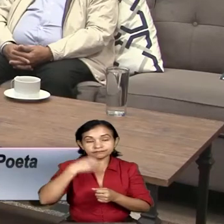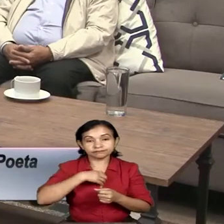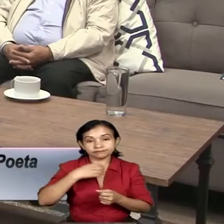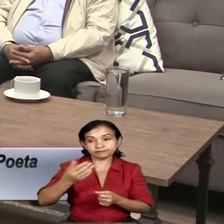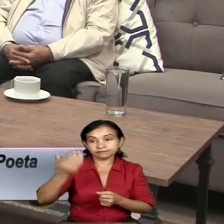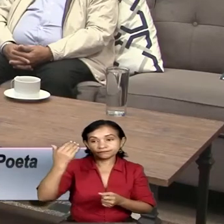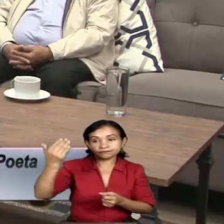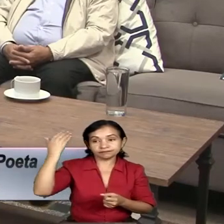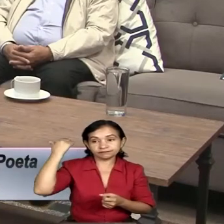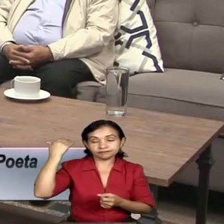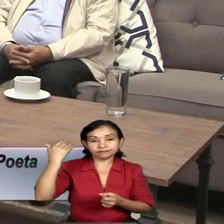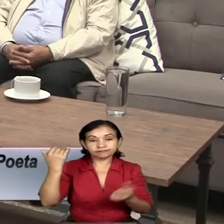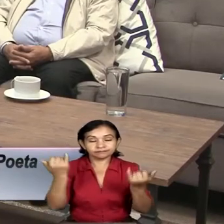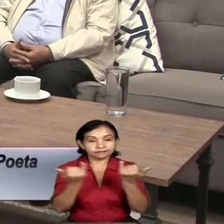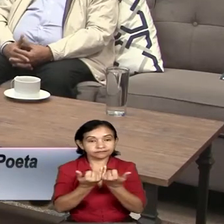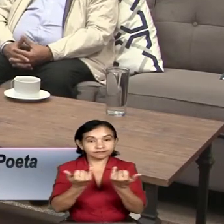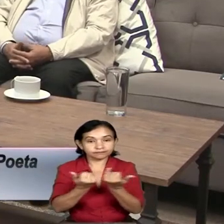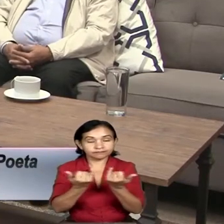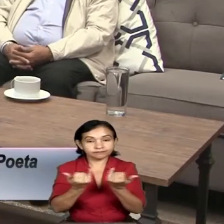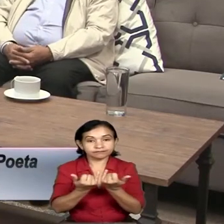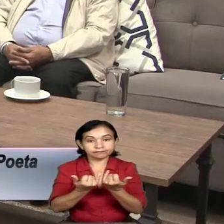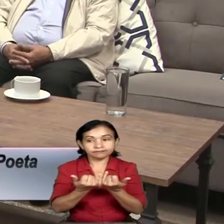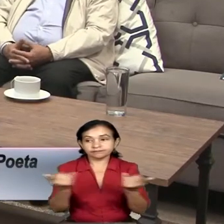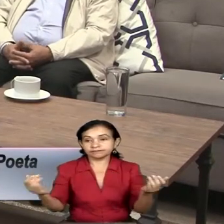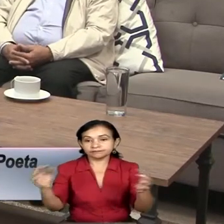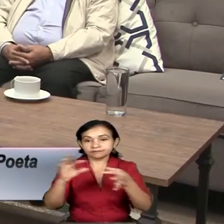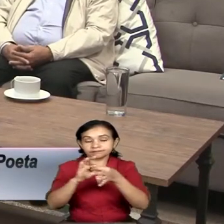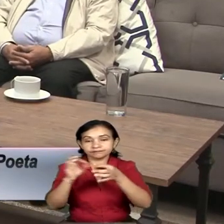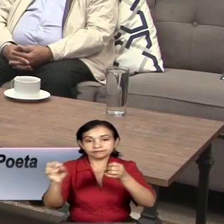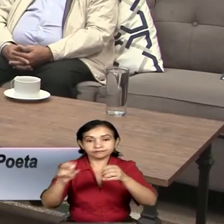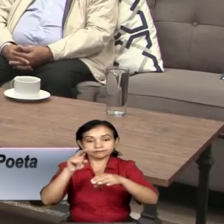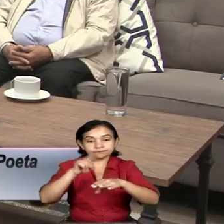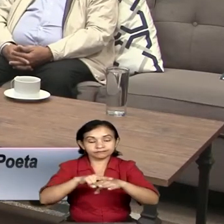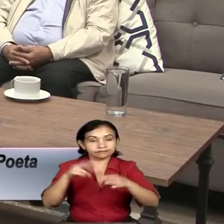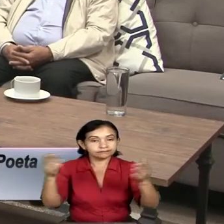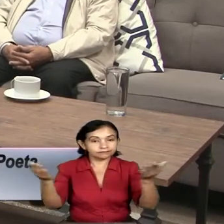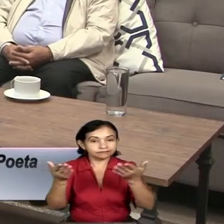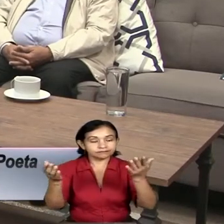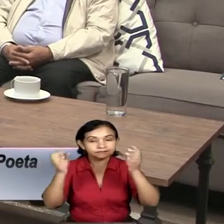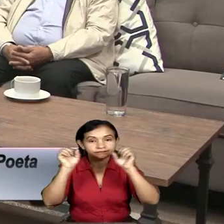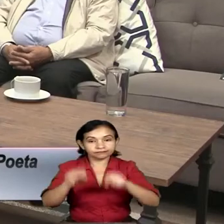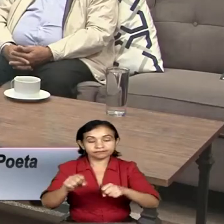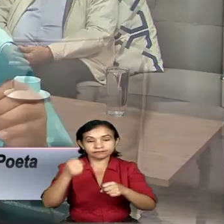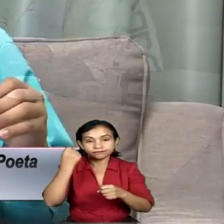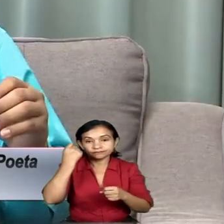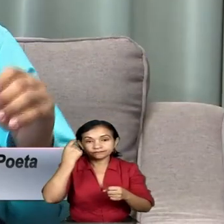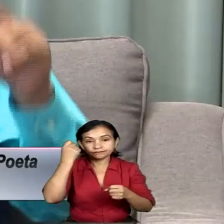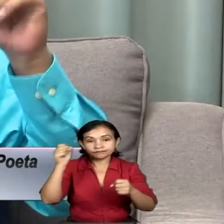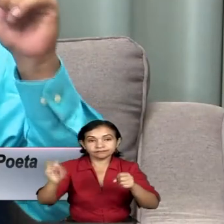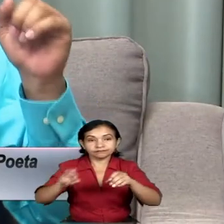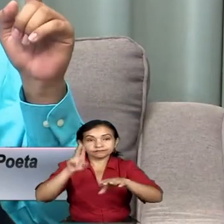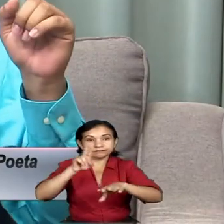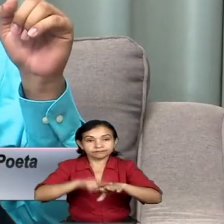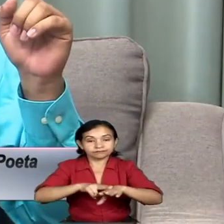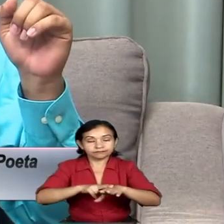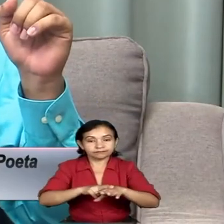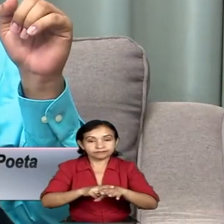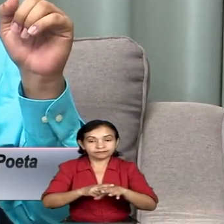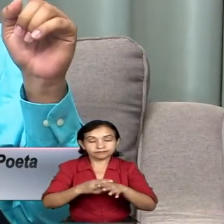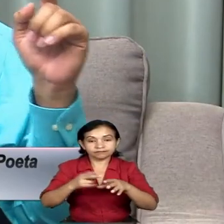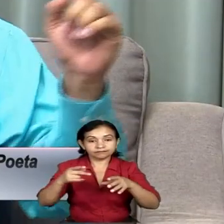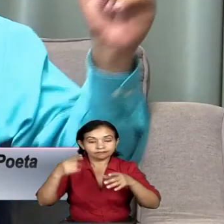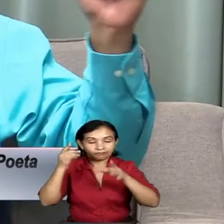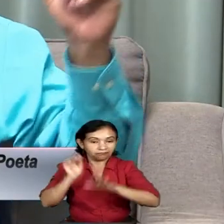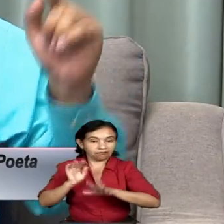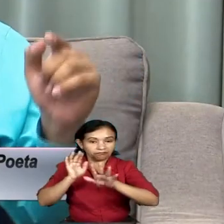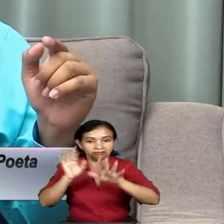historia. Pero también esa parte del nacionalismo, ¿cómo podemos entender este nacionalismo que no es fanatismo,